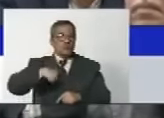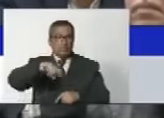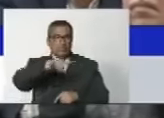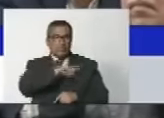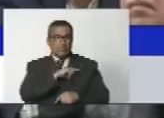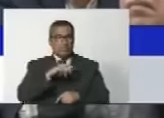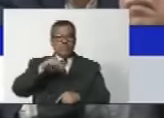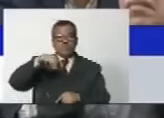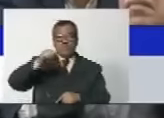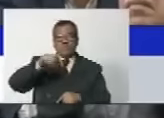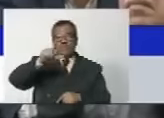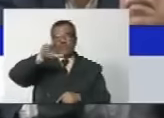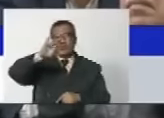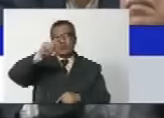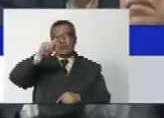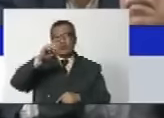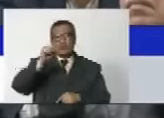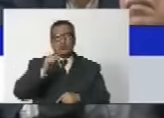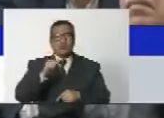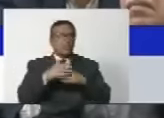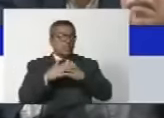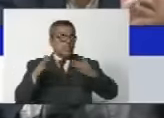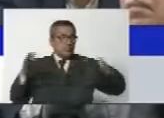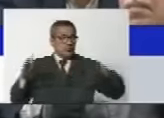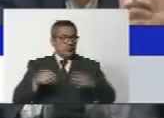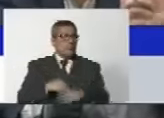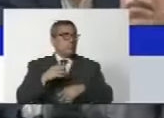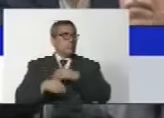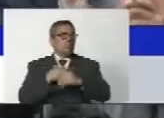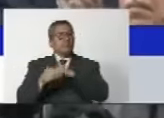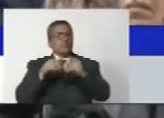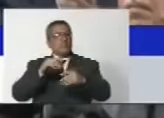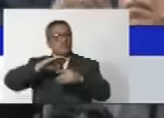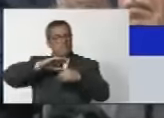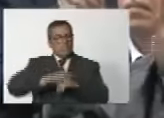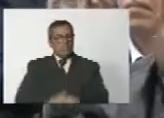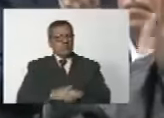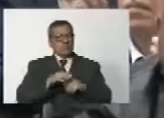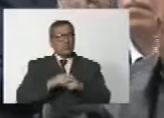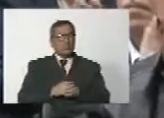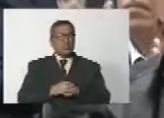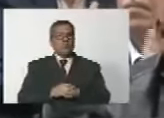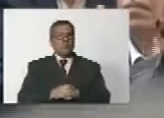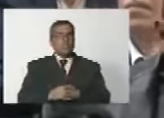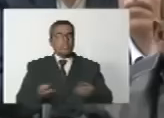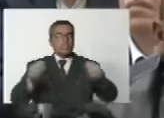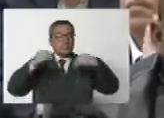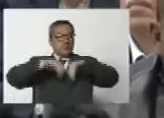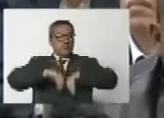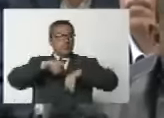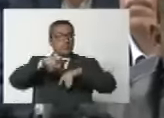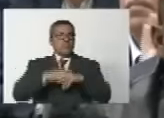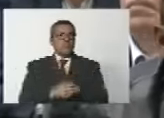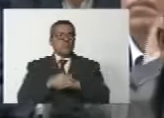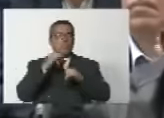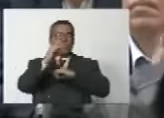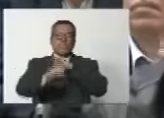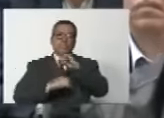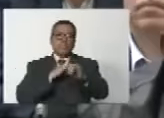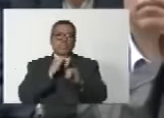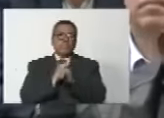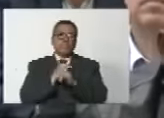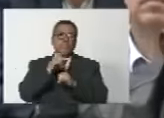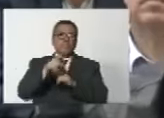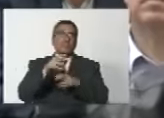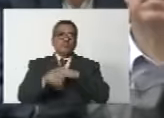nuestra, Manuelita Sáenz. La patria grande ha sido pisoteada. Los convenios